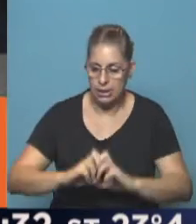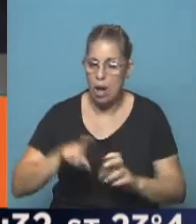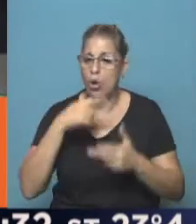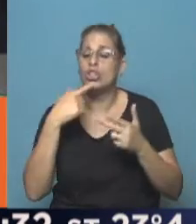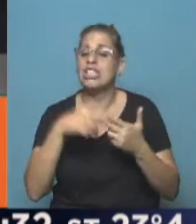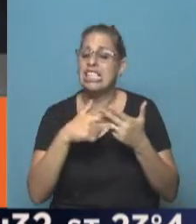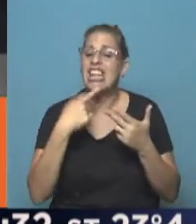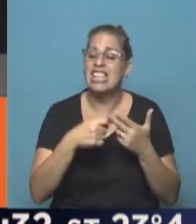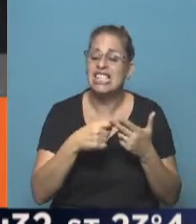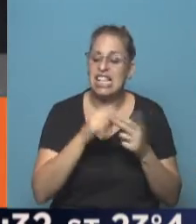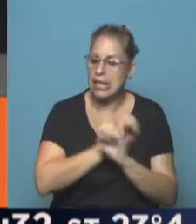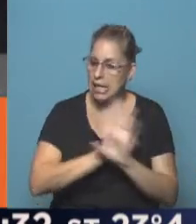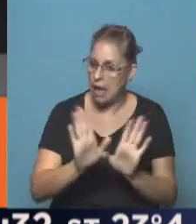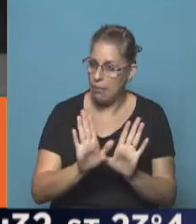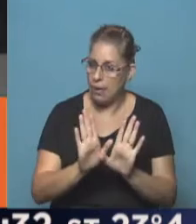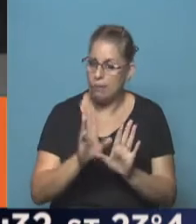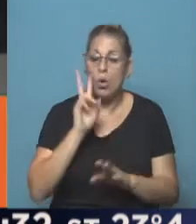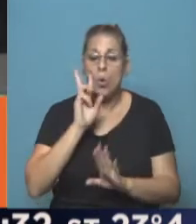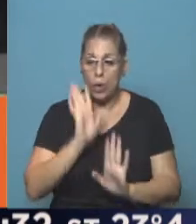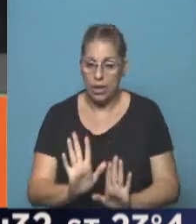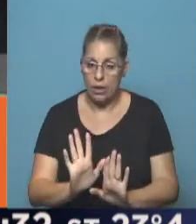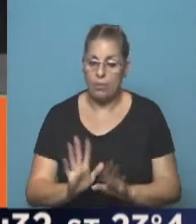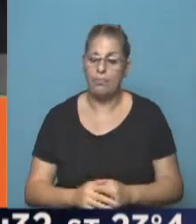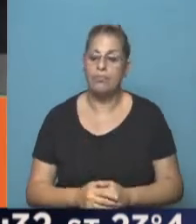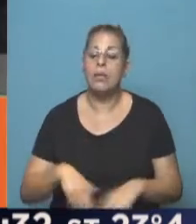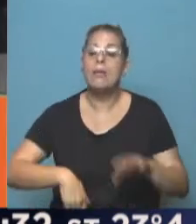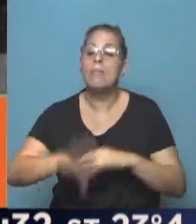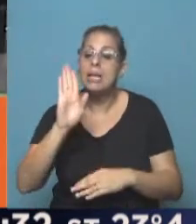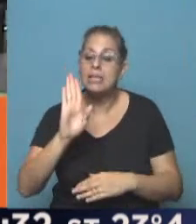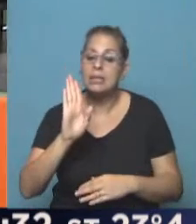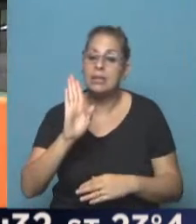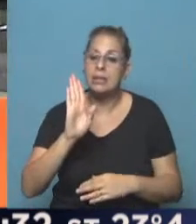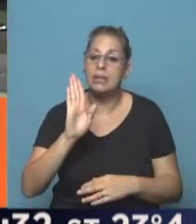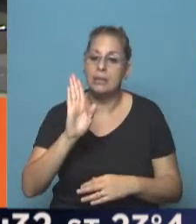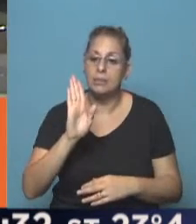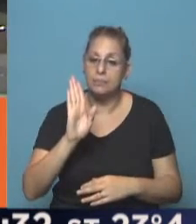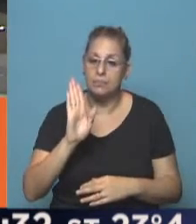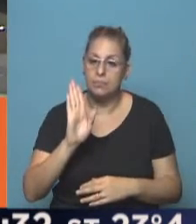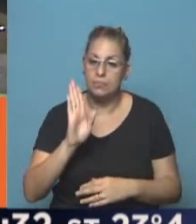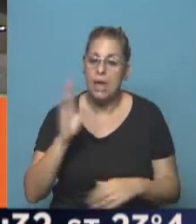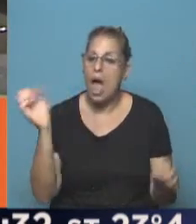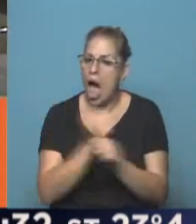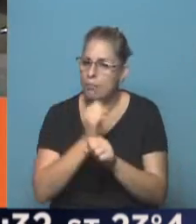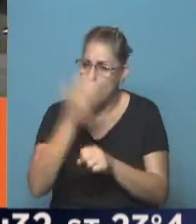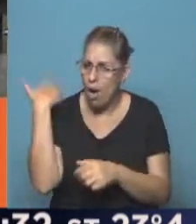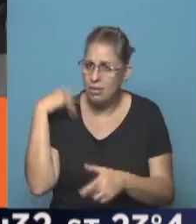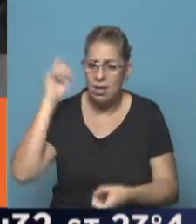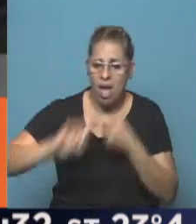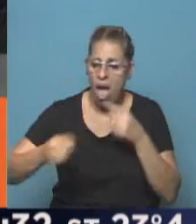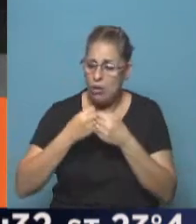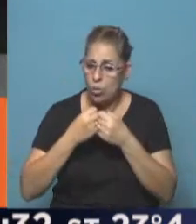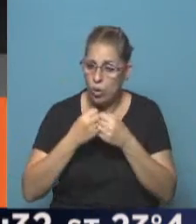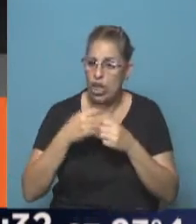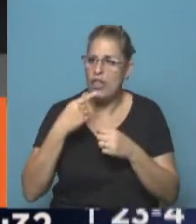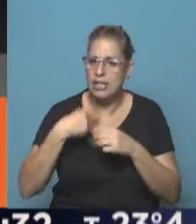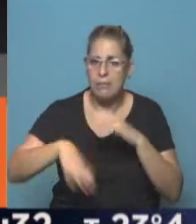es gravísima, es cuidado, porque la mayoría con la cual se aprobó este acuerdo, que se dice que es